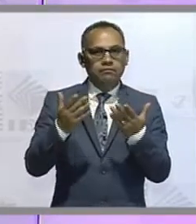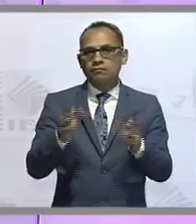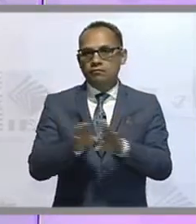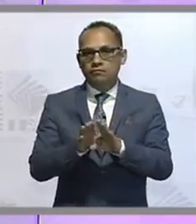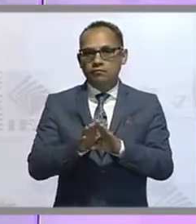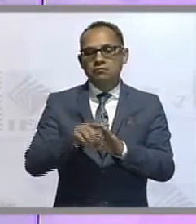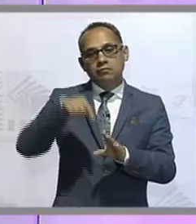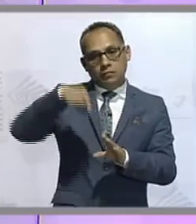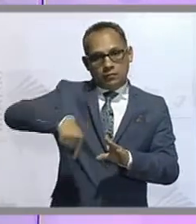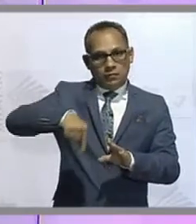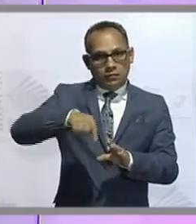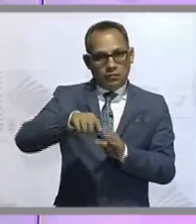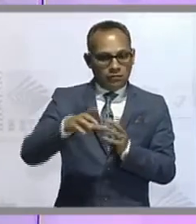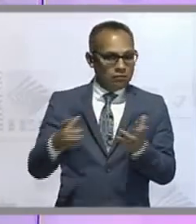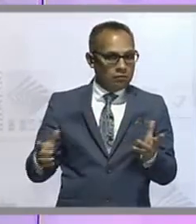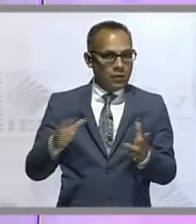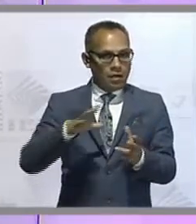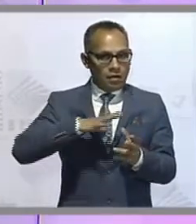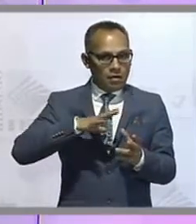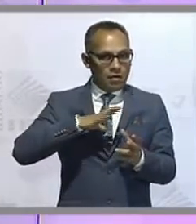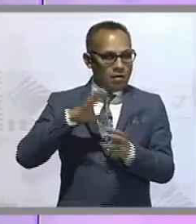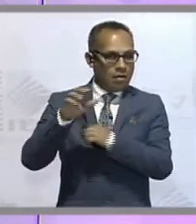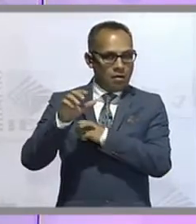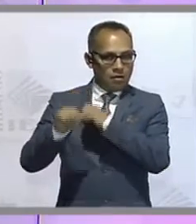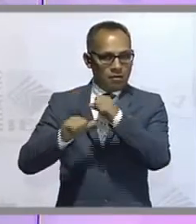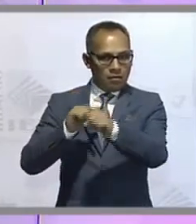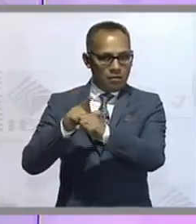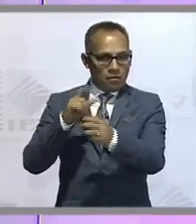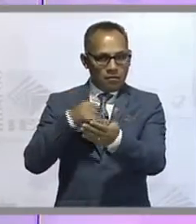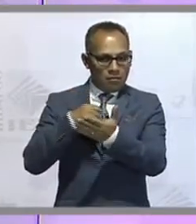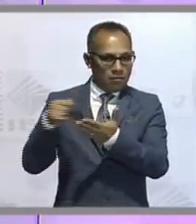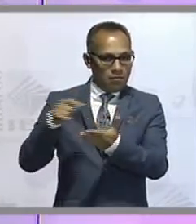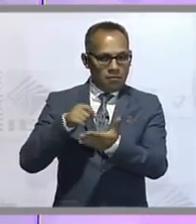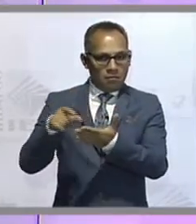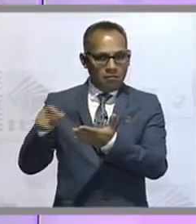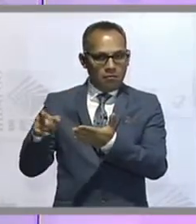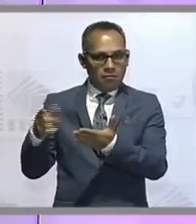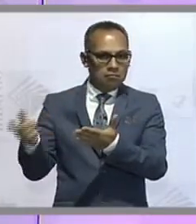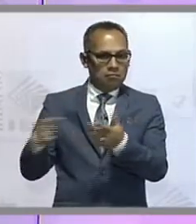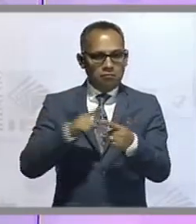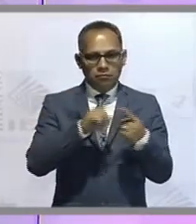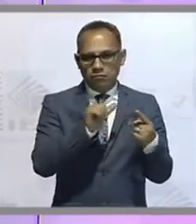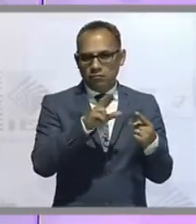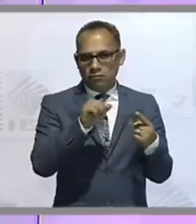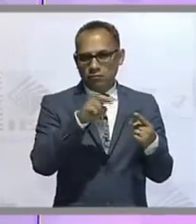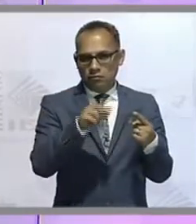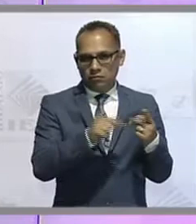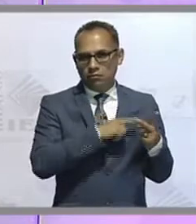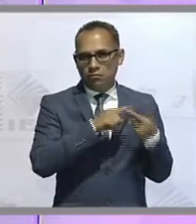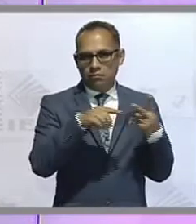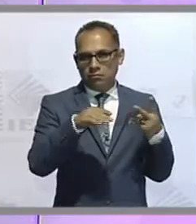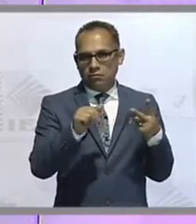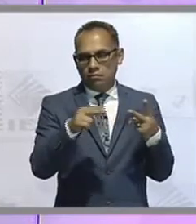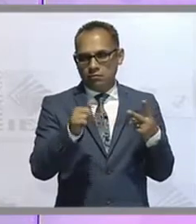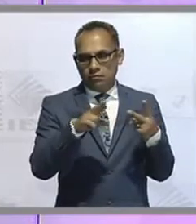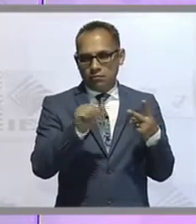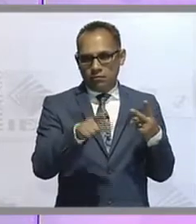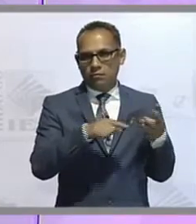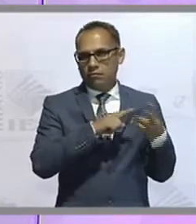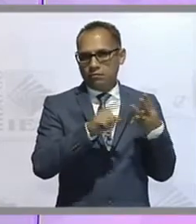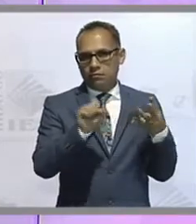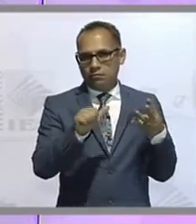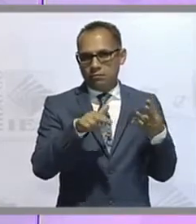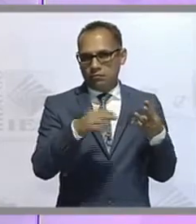agrícola entre los municipios de actopan el arenal san agustín tlaxiaca mineral del chico atotonilco el grande y san agustín metzquititlán